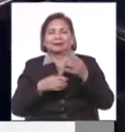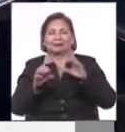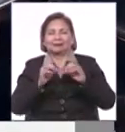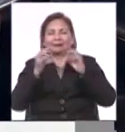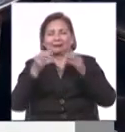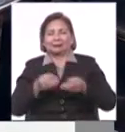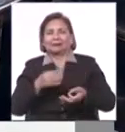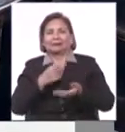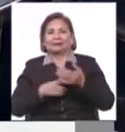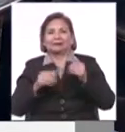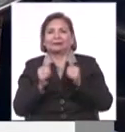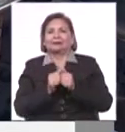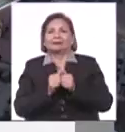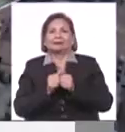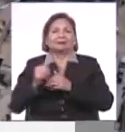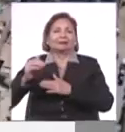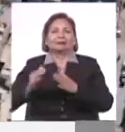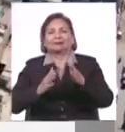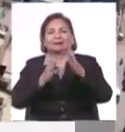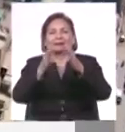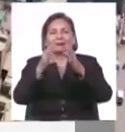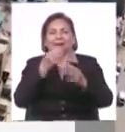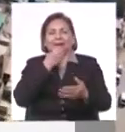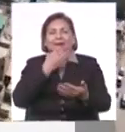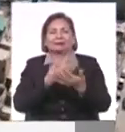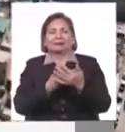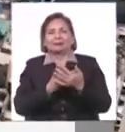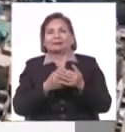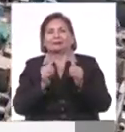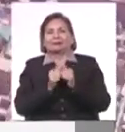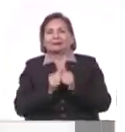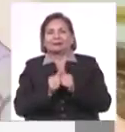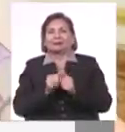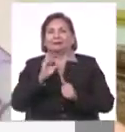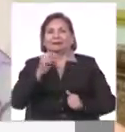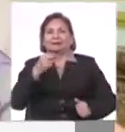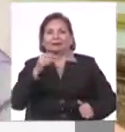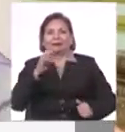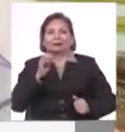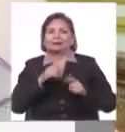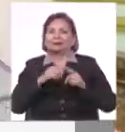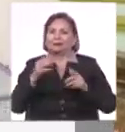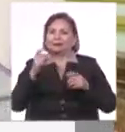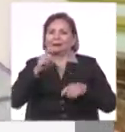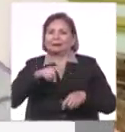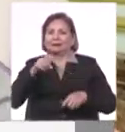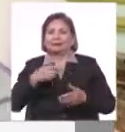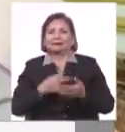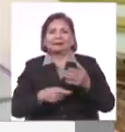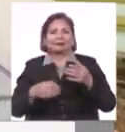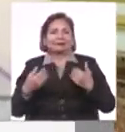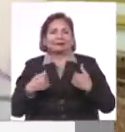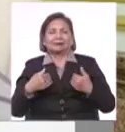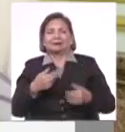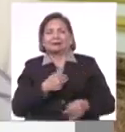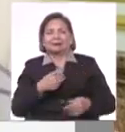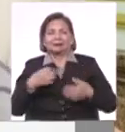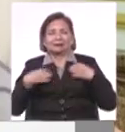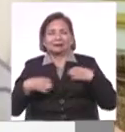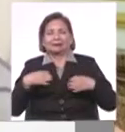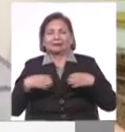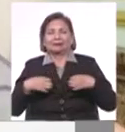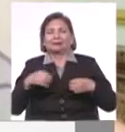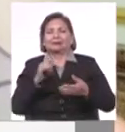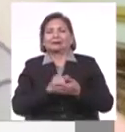para garantizar la transitabilidad y el bienestar de los pobladores de Cañete. Tenemos una necesidad que nos aqueja desde bastante tiempo,